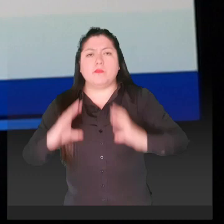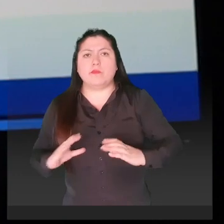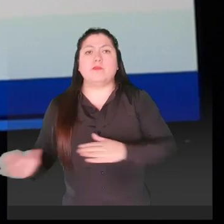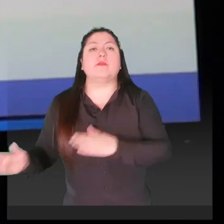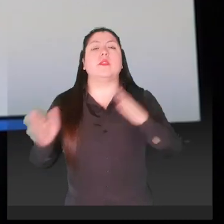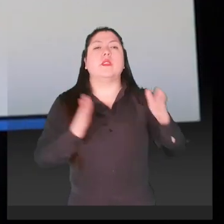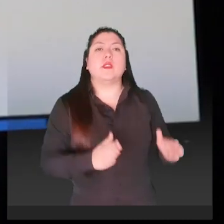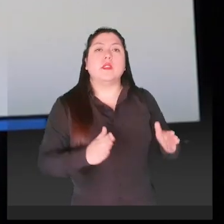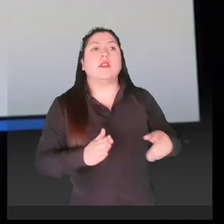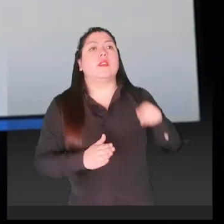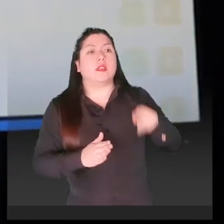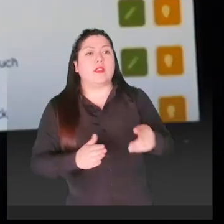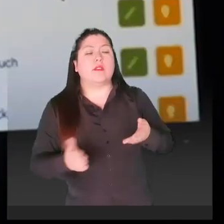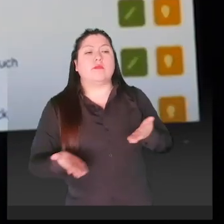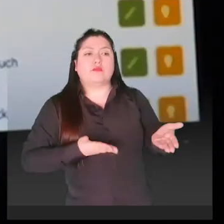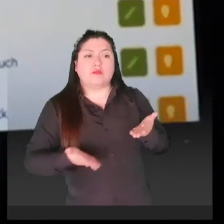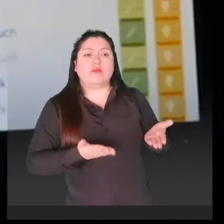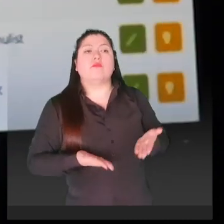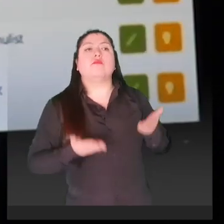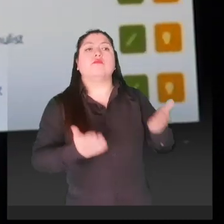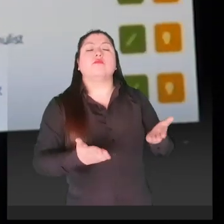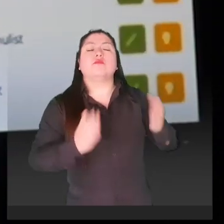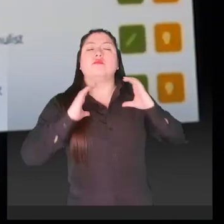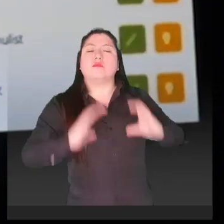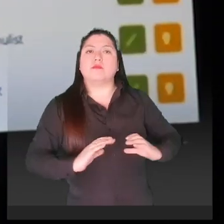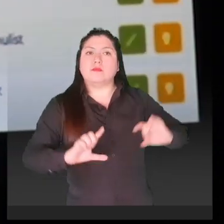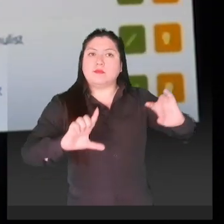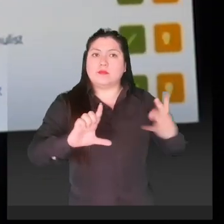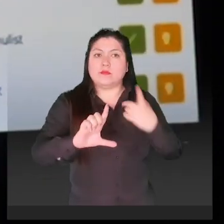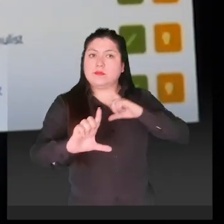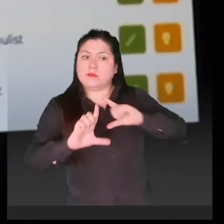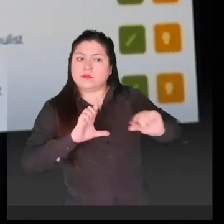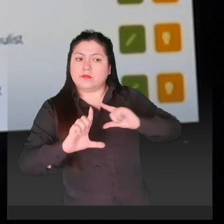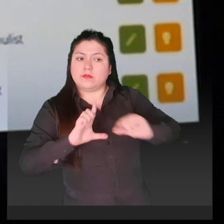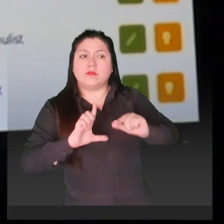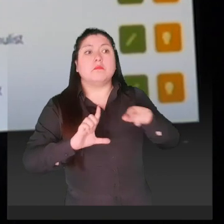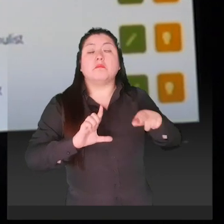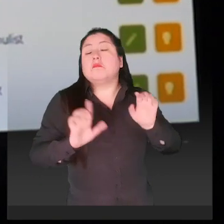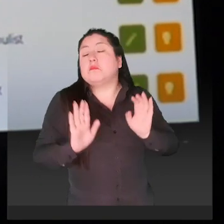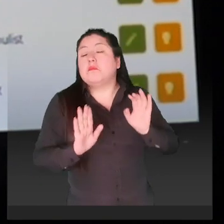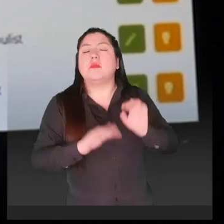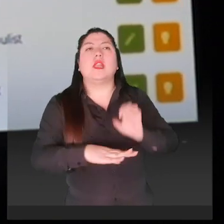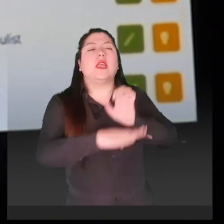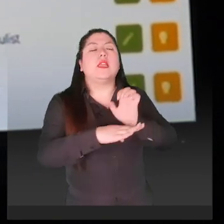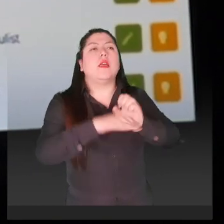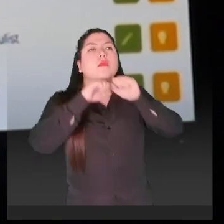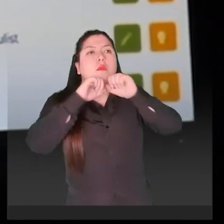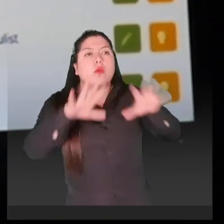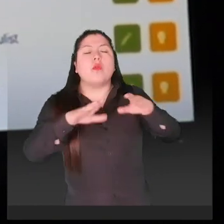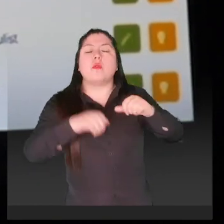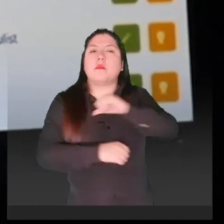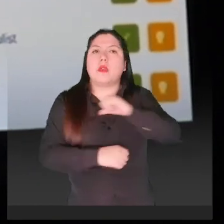los ciudadanos. Y administrador prestador de servicios ciudadanos digitales, que podrá corresponder a una entidad pública o